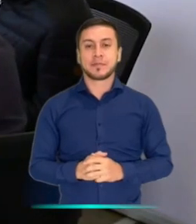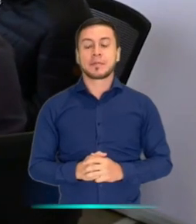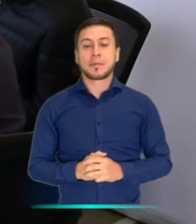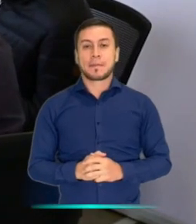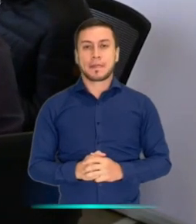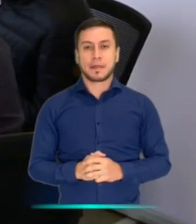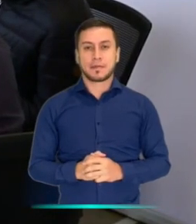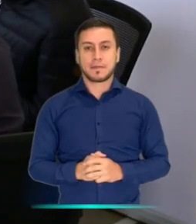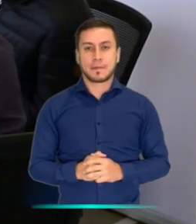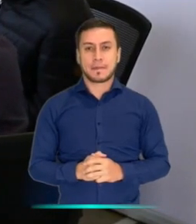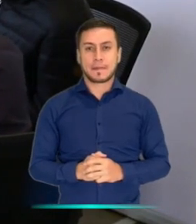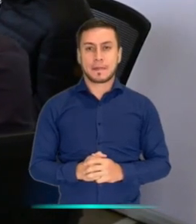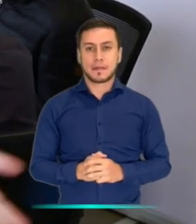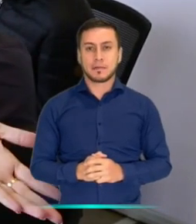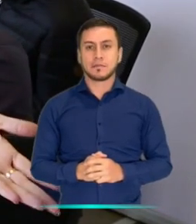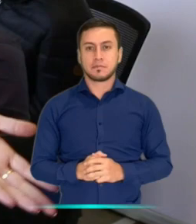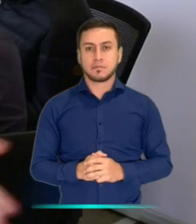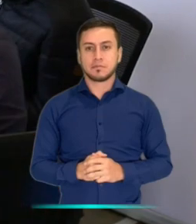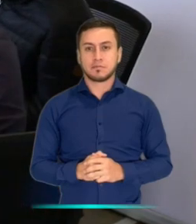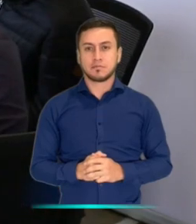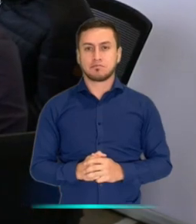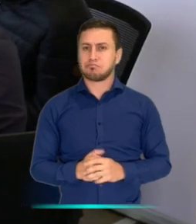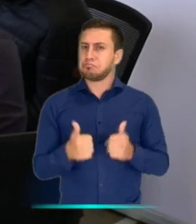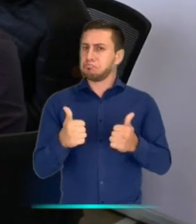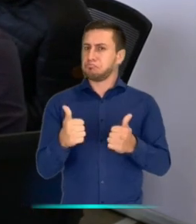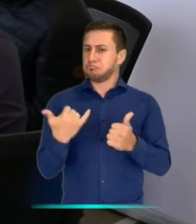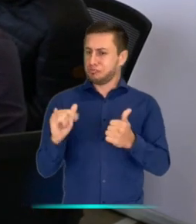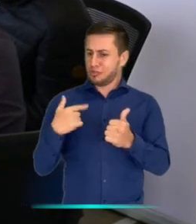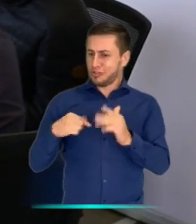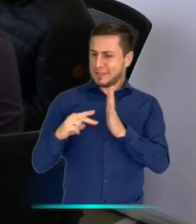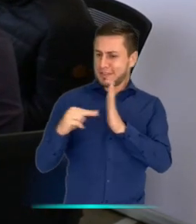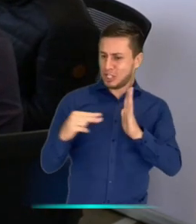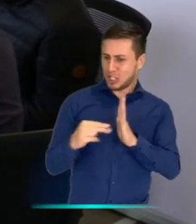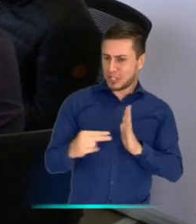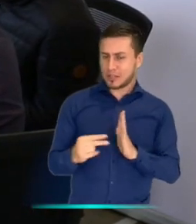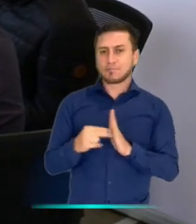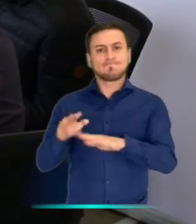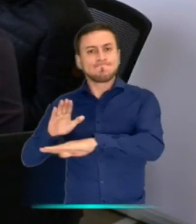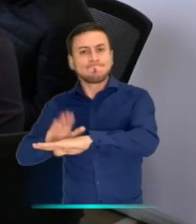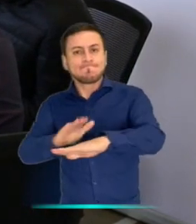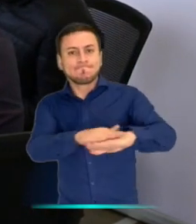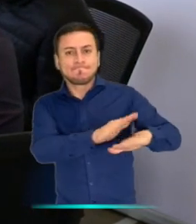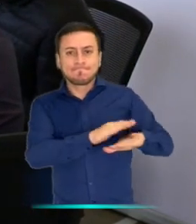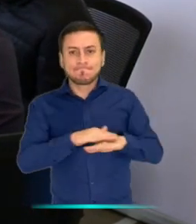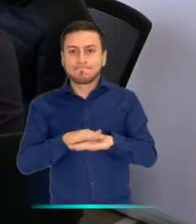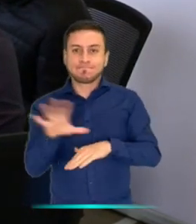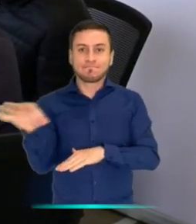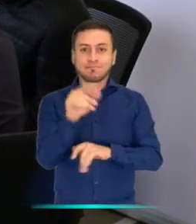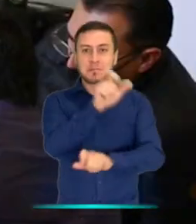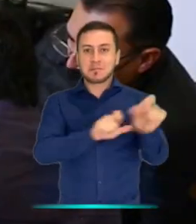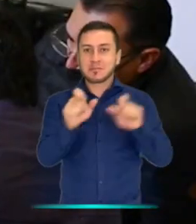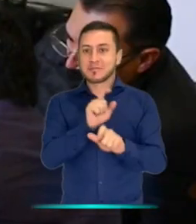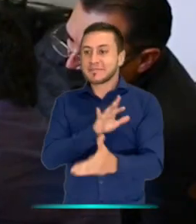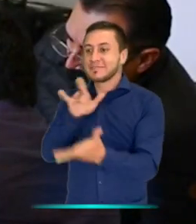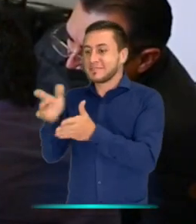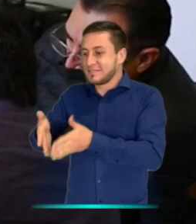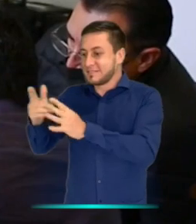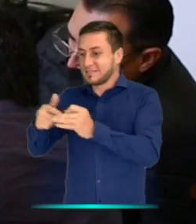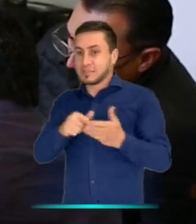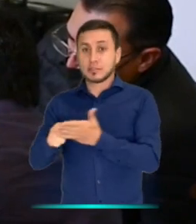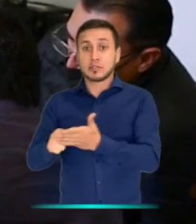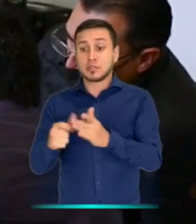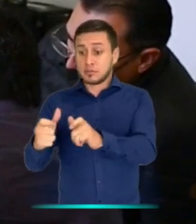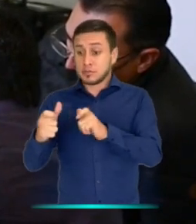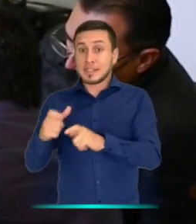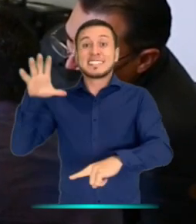puedo modificar, entonces 1.60. Bueno, ya estoy en la vanguardia, ¿no? Como tiene que ser, así que los invito a que todos ustedes vayan a la registraduría, que vayan y saquen su